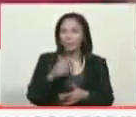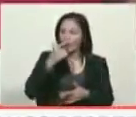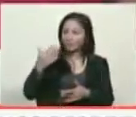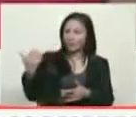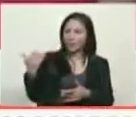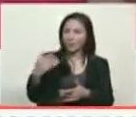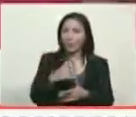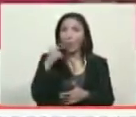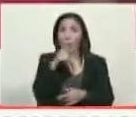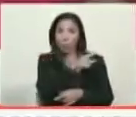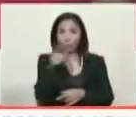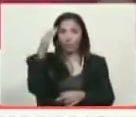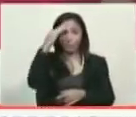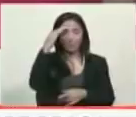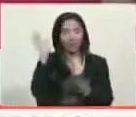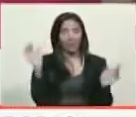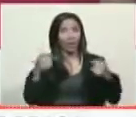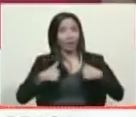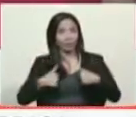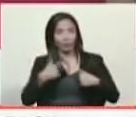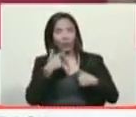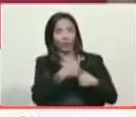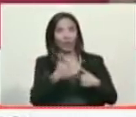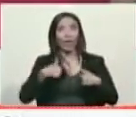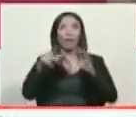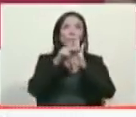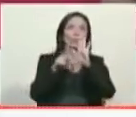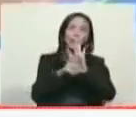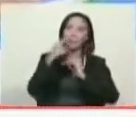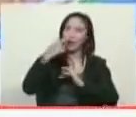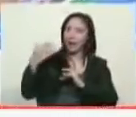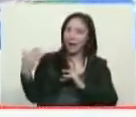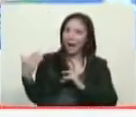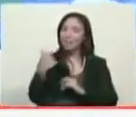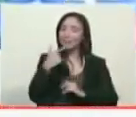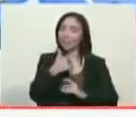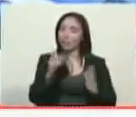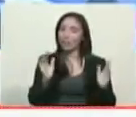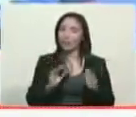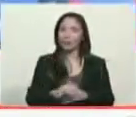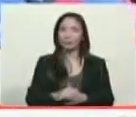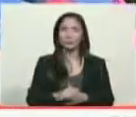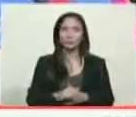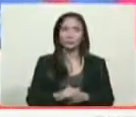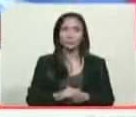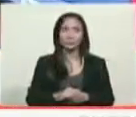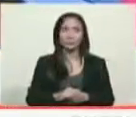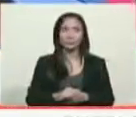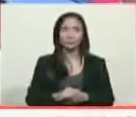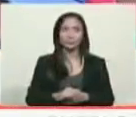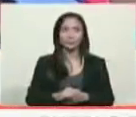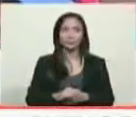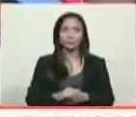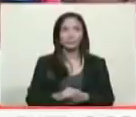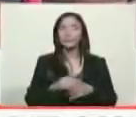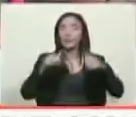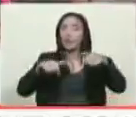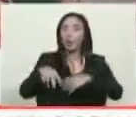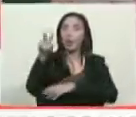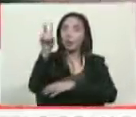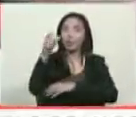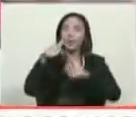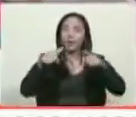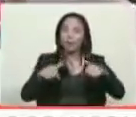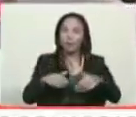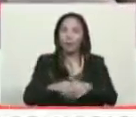hace poco, ustedes saben que yo dije en un programa hace días, ¿cuántos días? Hoy es viernes, el